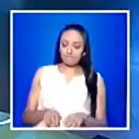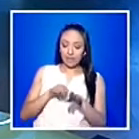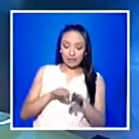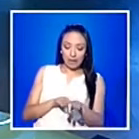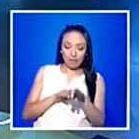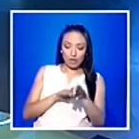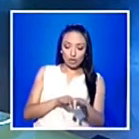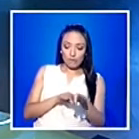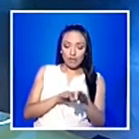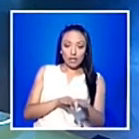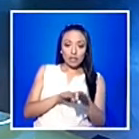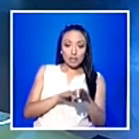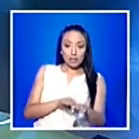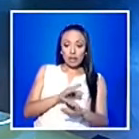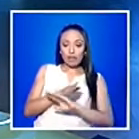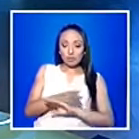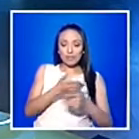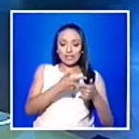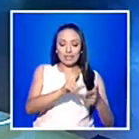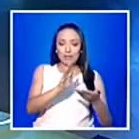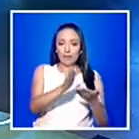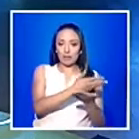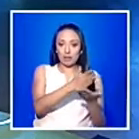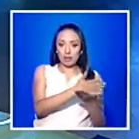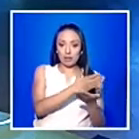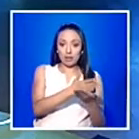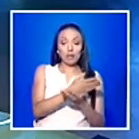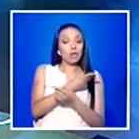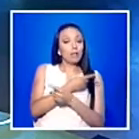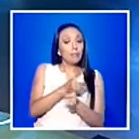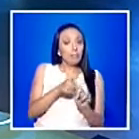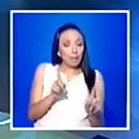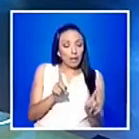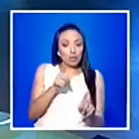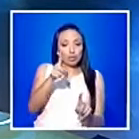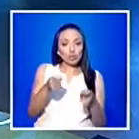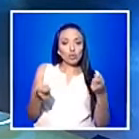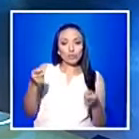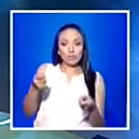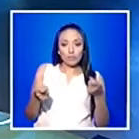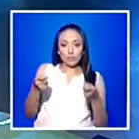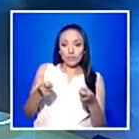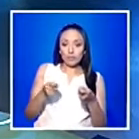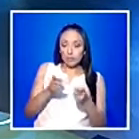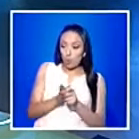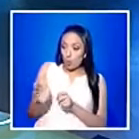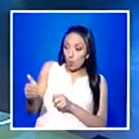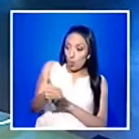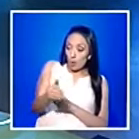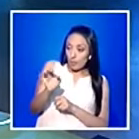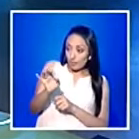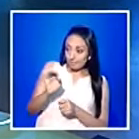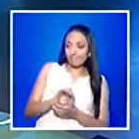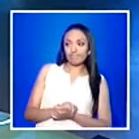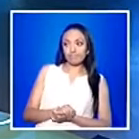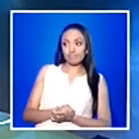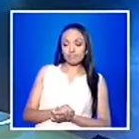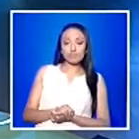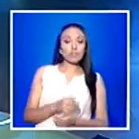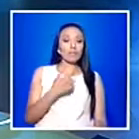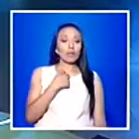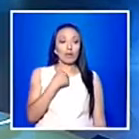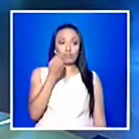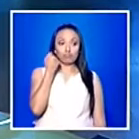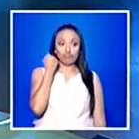unos momentos, luego se liberó ya cuando llegó la maquinaria, pero por favor, conduzca con precaución. Fue justo en la curva. A estar muy pendientes. A mí me pasó hace